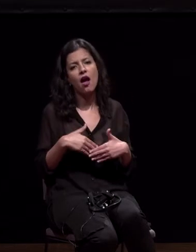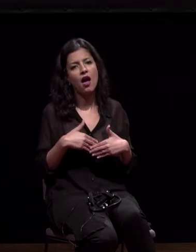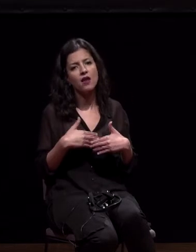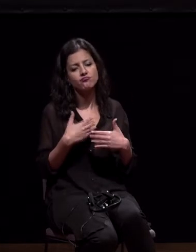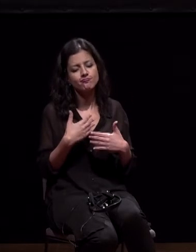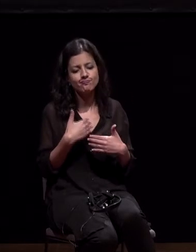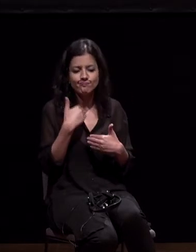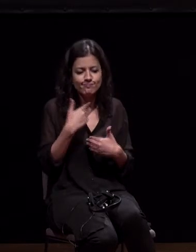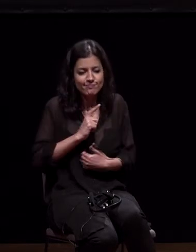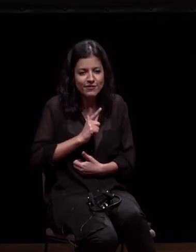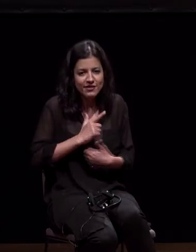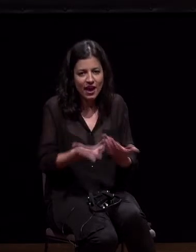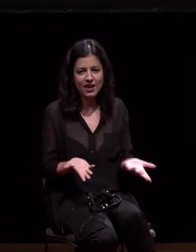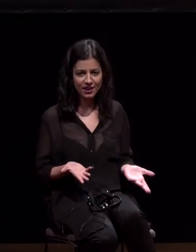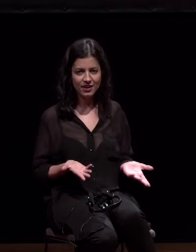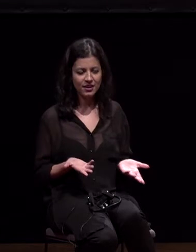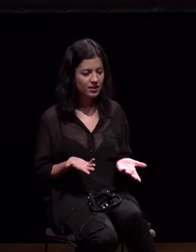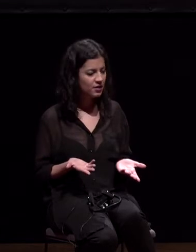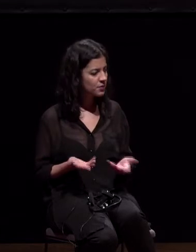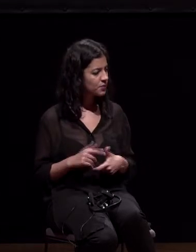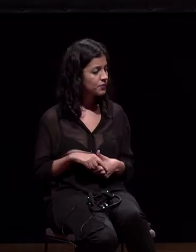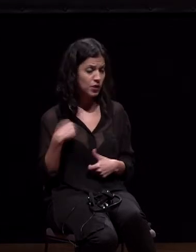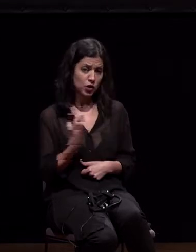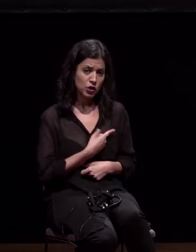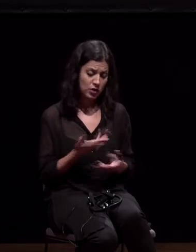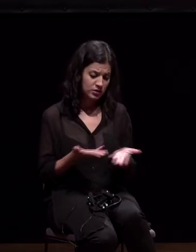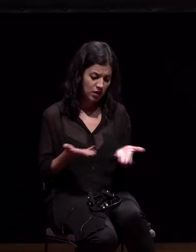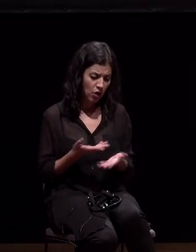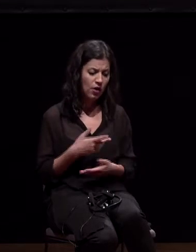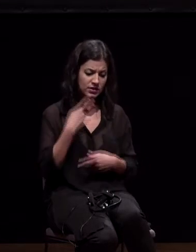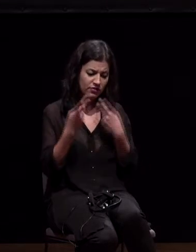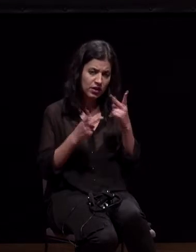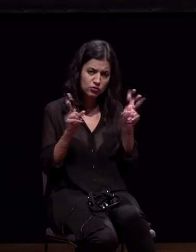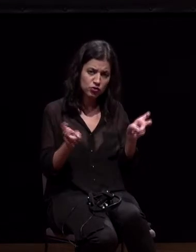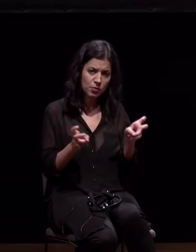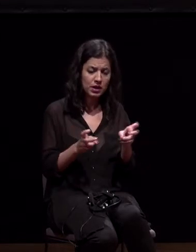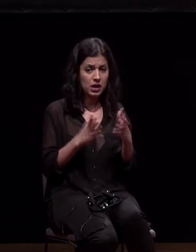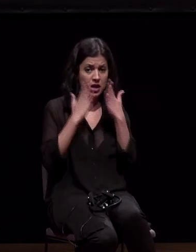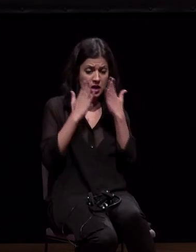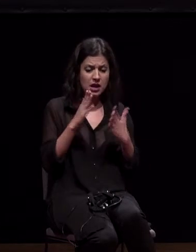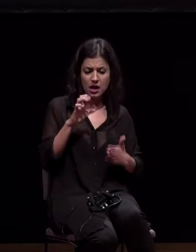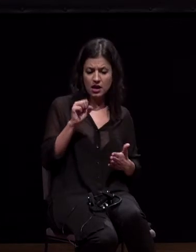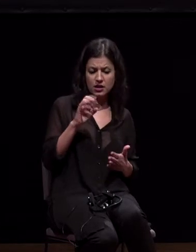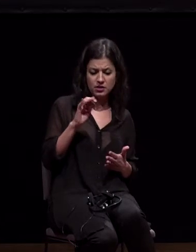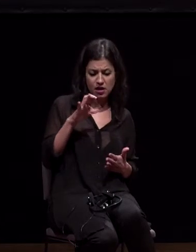sobre todo en el sentido de aesthesis, ¿no? O sea, si no estamos hablando de una estética en el sentido 1800,